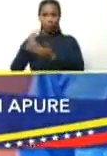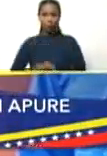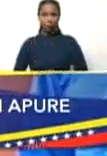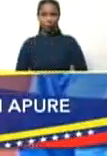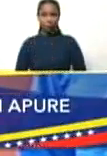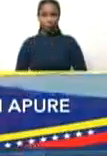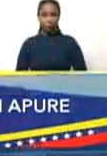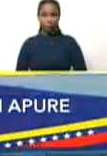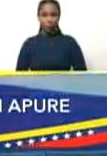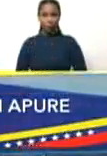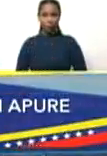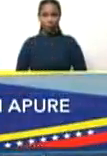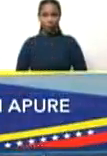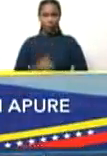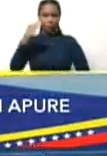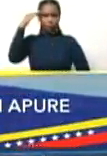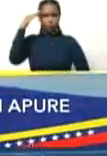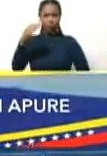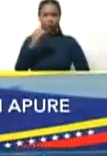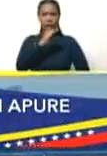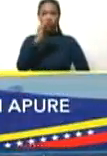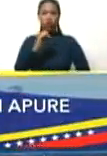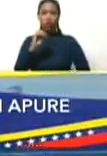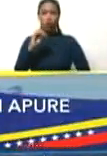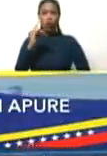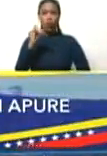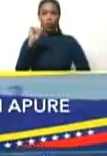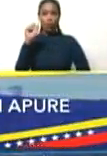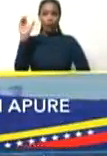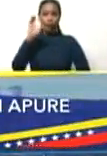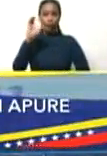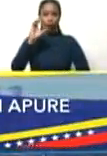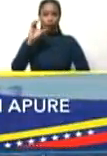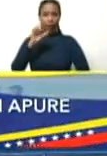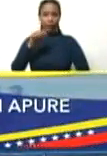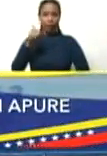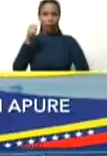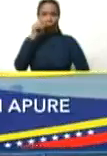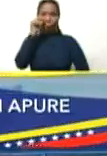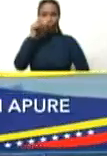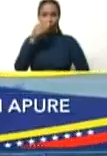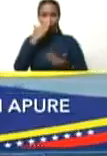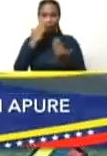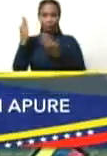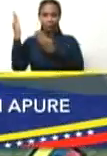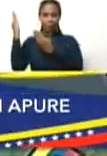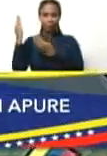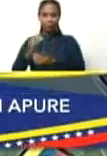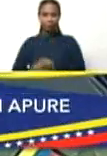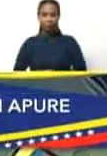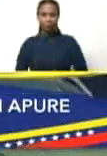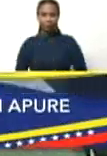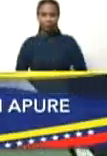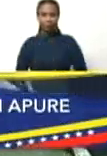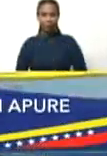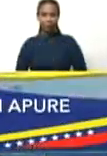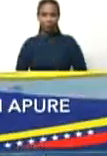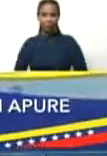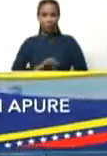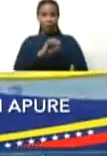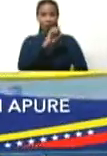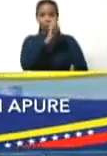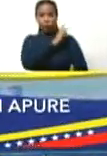Al comandante de la SODI Caracas, general de división Romero Bolívar, presente. Al general de